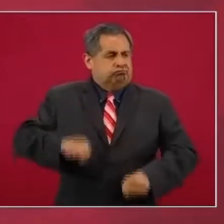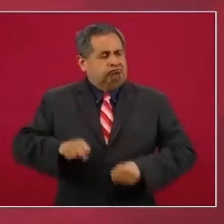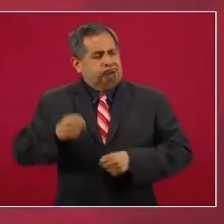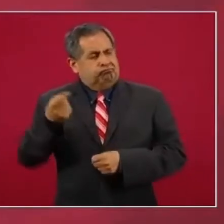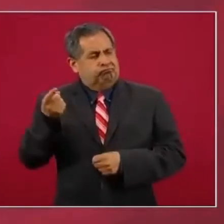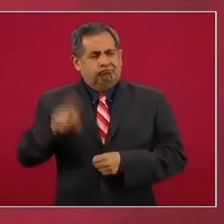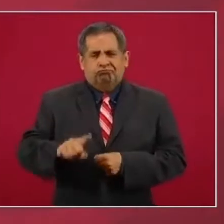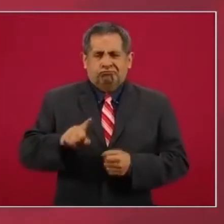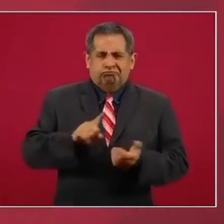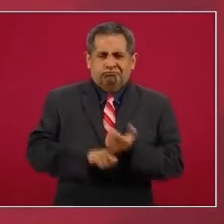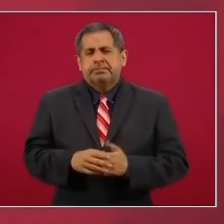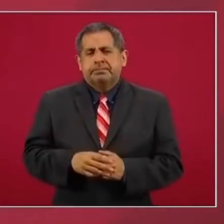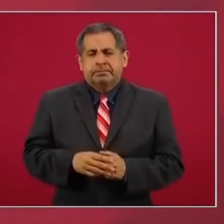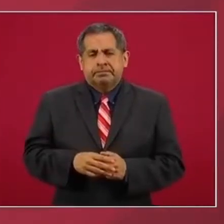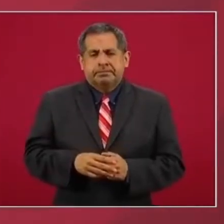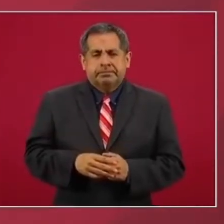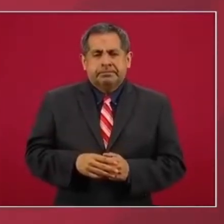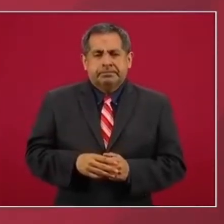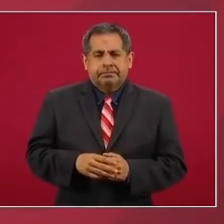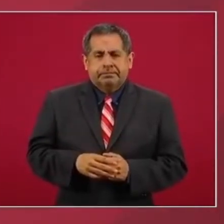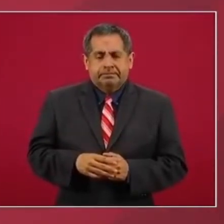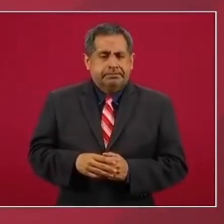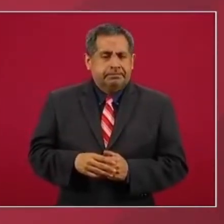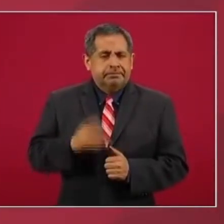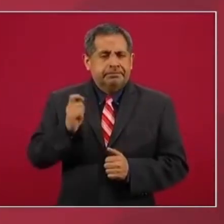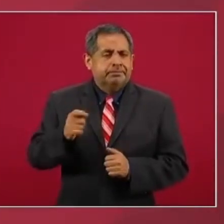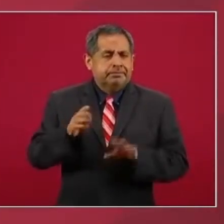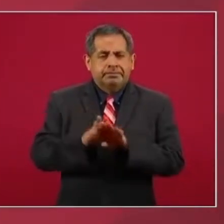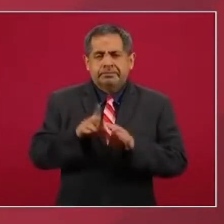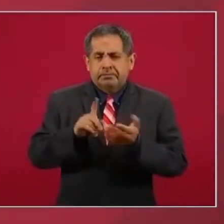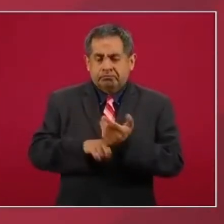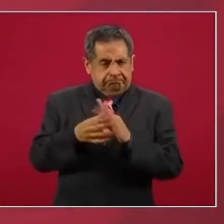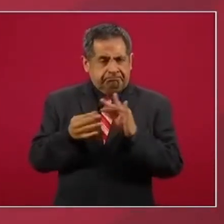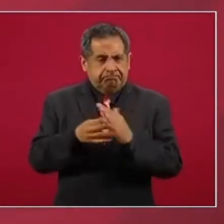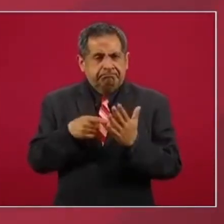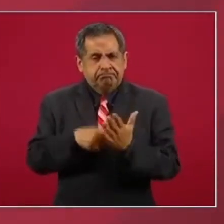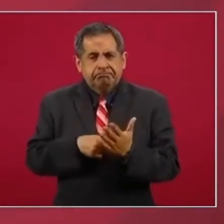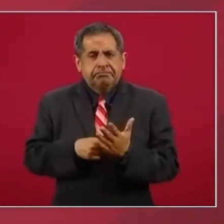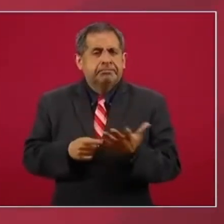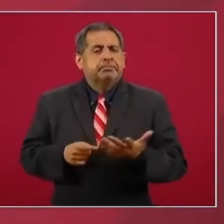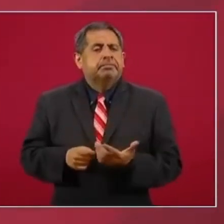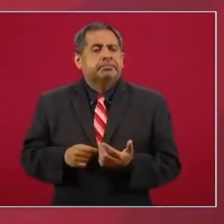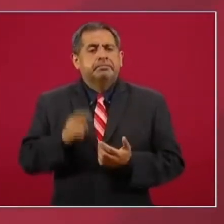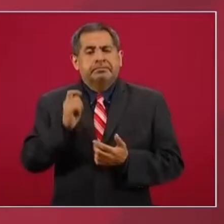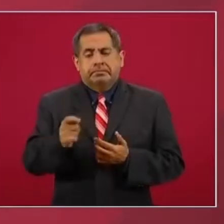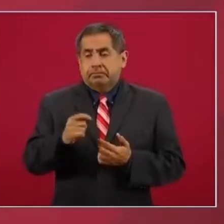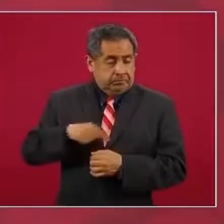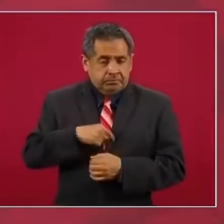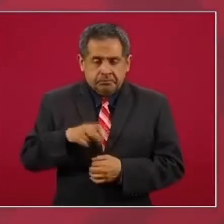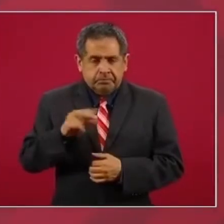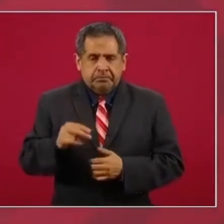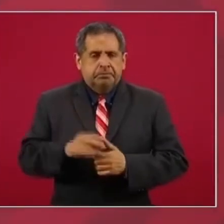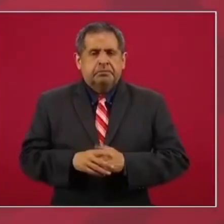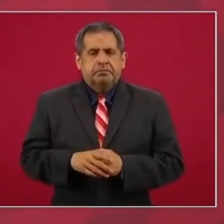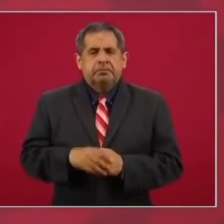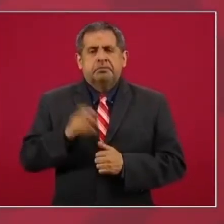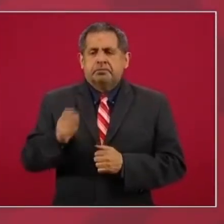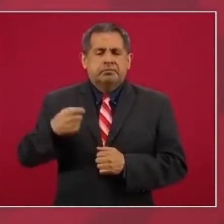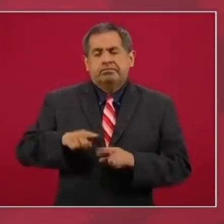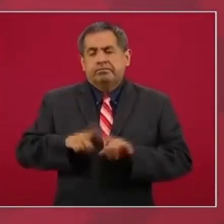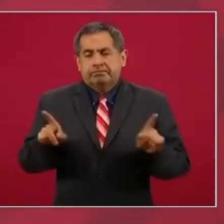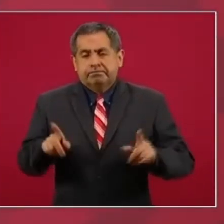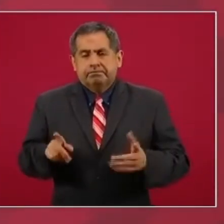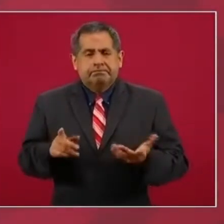autoritarias, siempre va a ser en el marco de la legalidad. No somos como ellos, somos